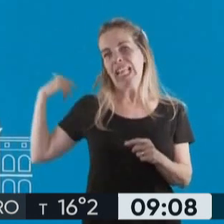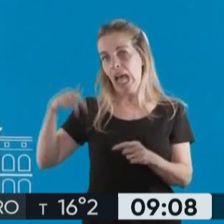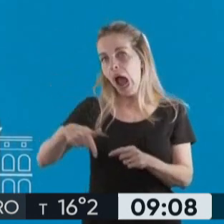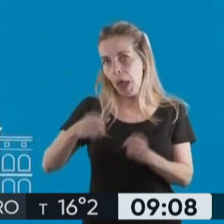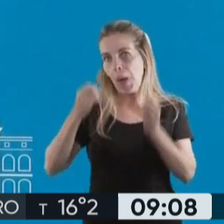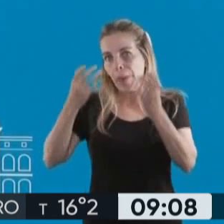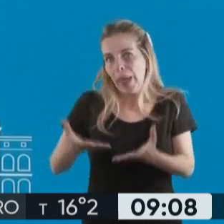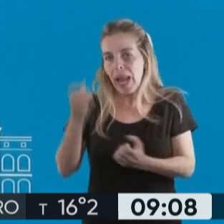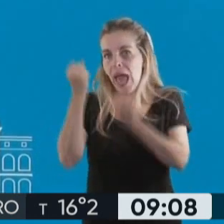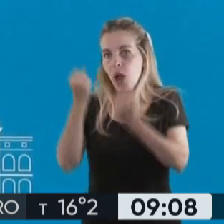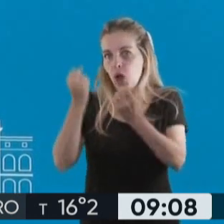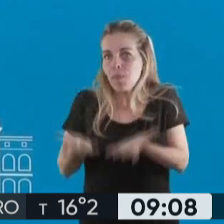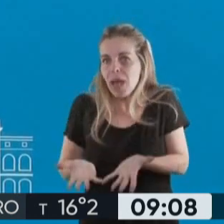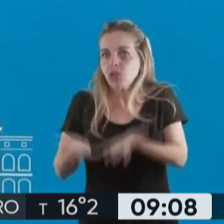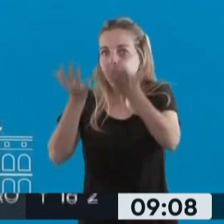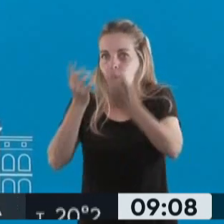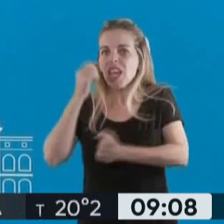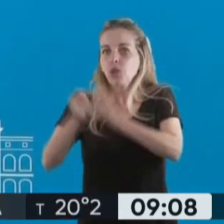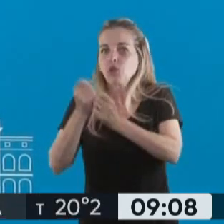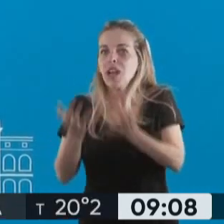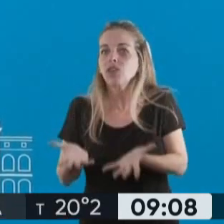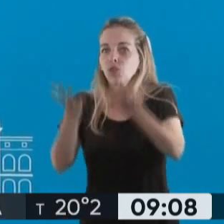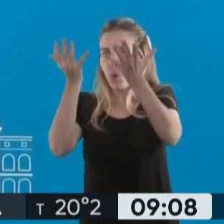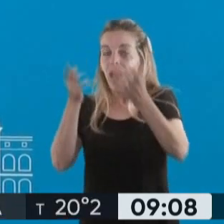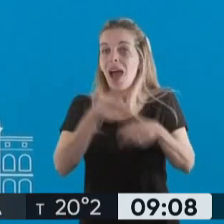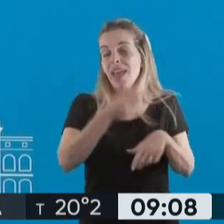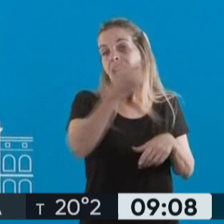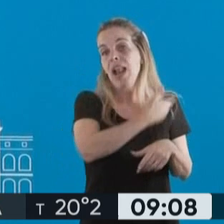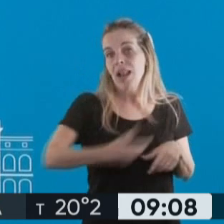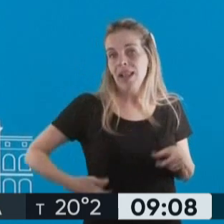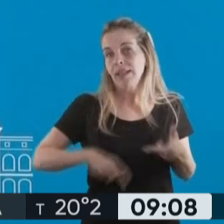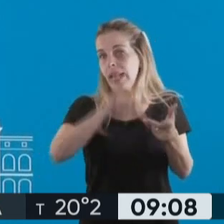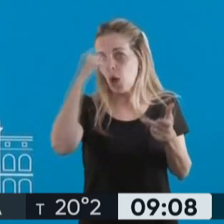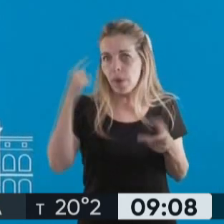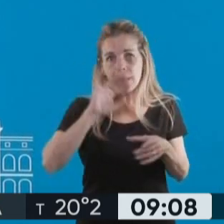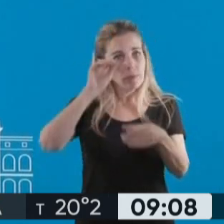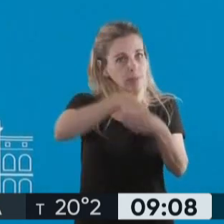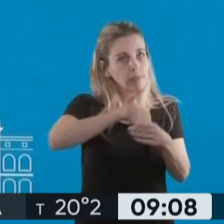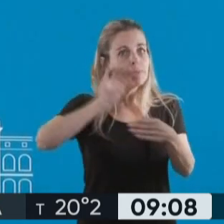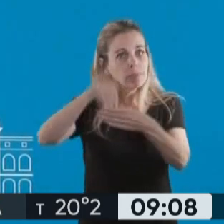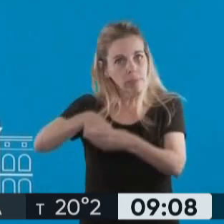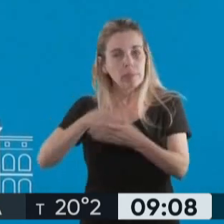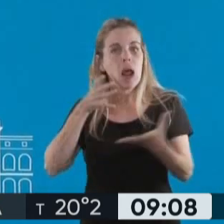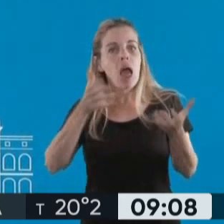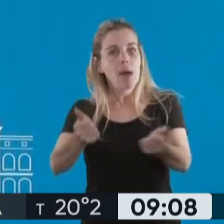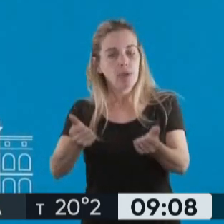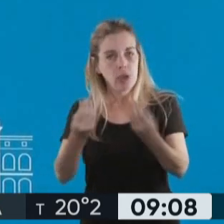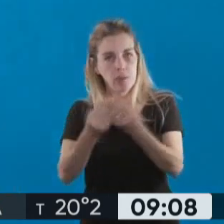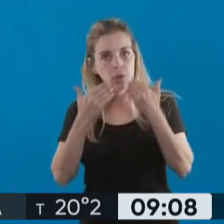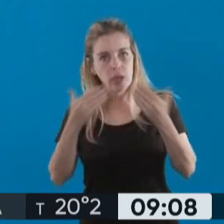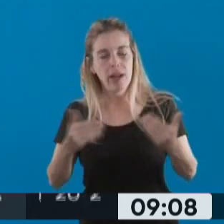y este crecimiento tiene que ser con justicia, y en ese sentido el Estado, el Gobierno, va a intervenir en todo lo que sea necesario para llevar adelante. Muchas